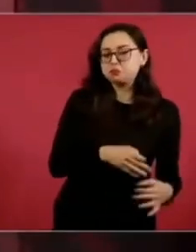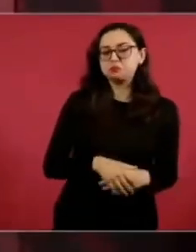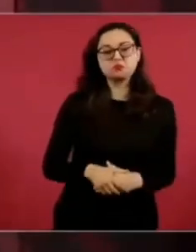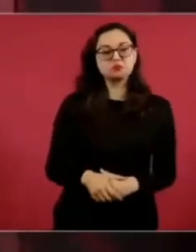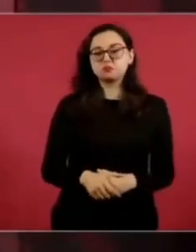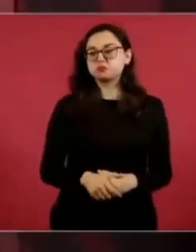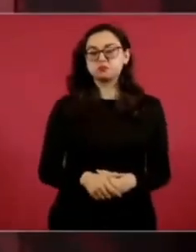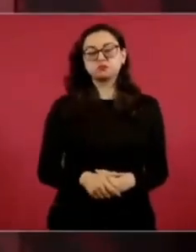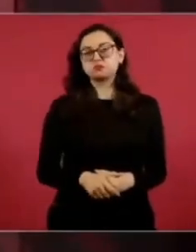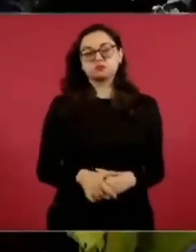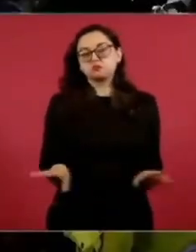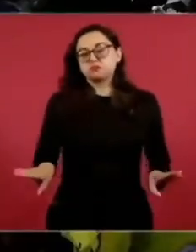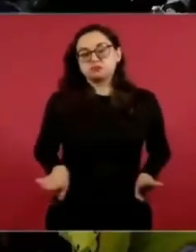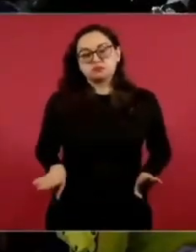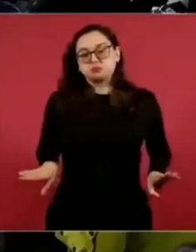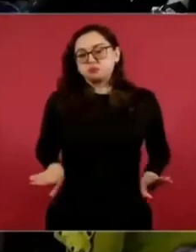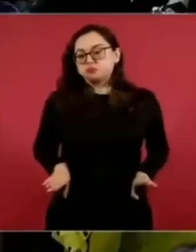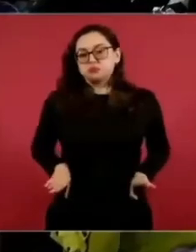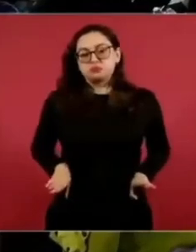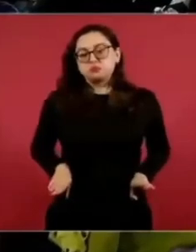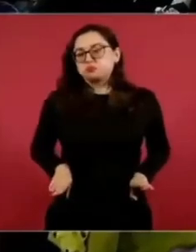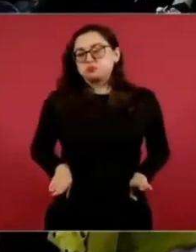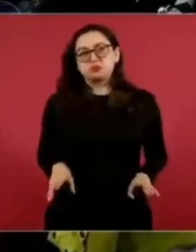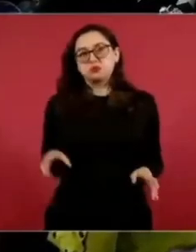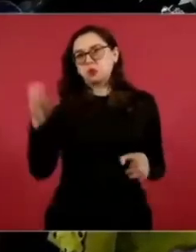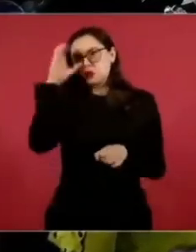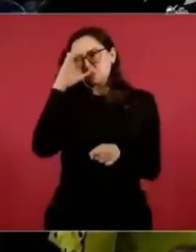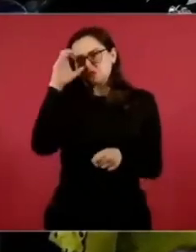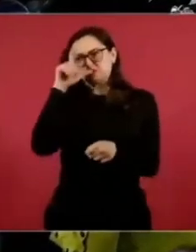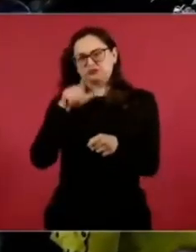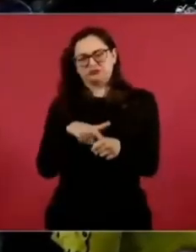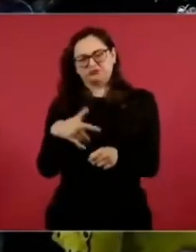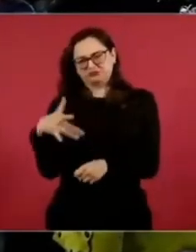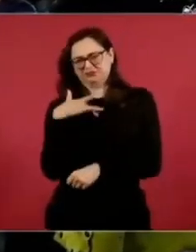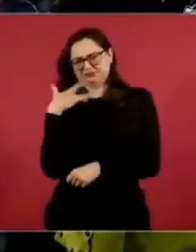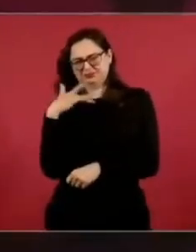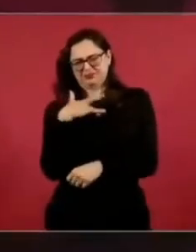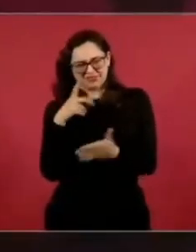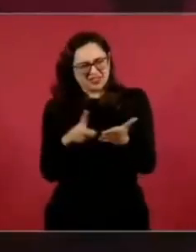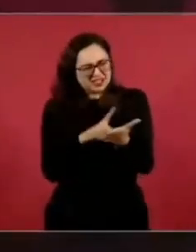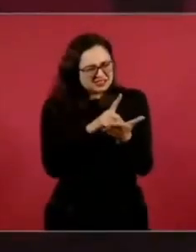de nuestras culturas el no